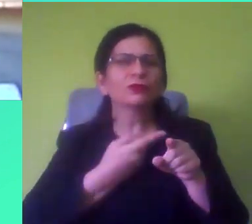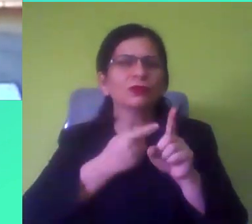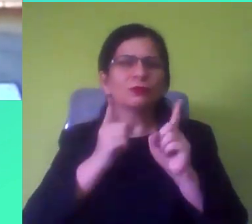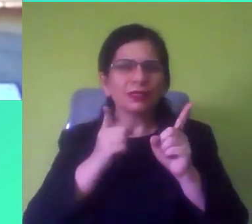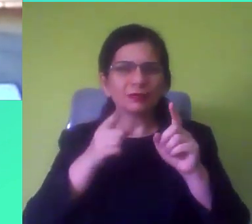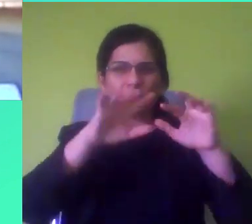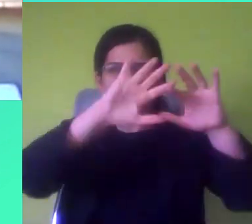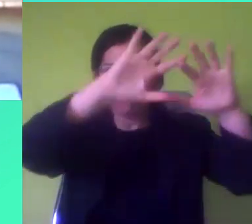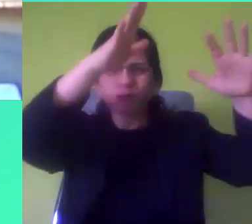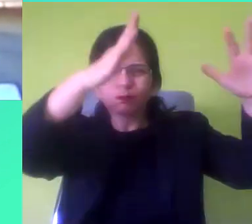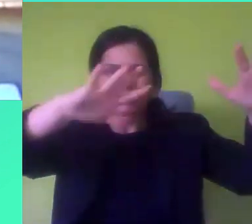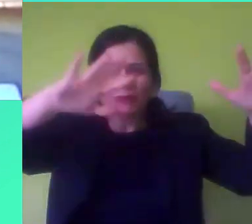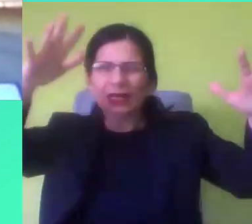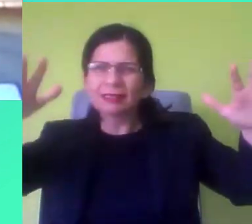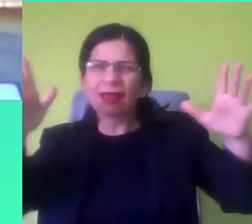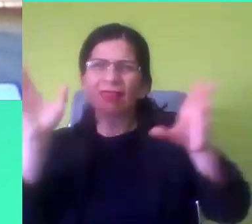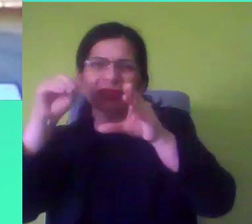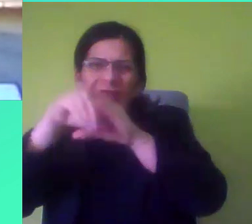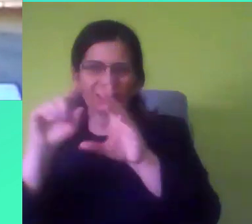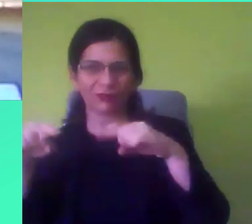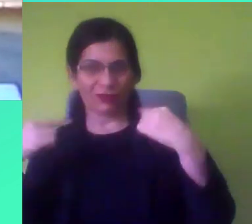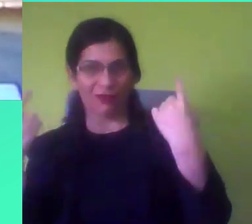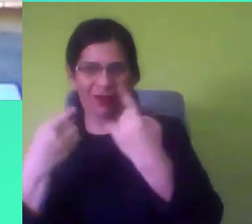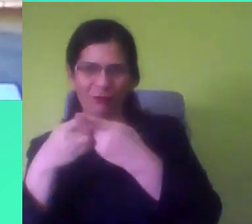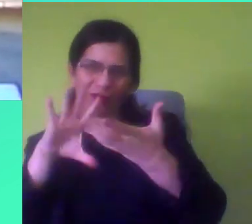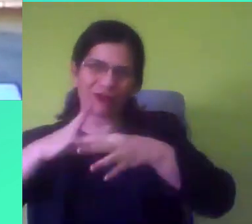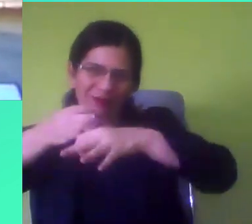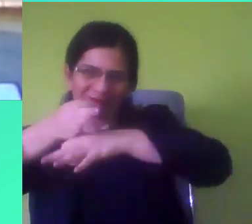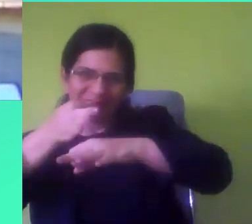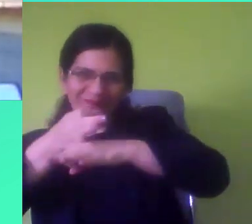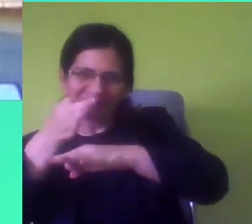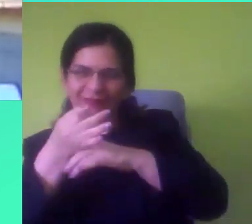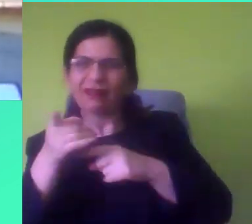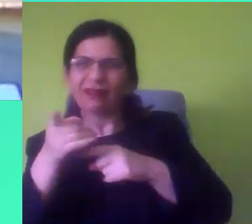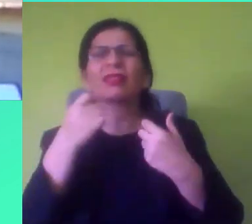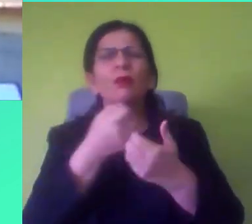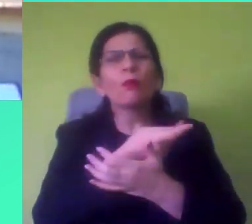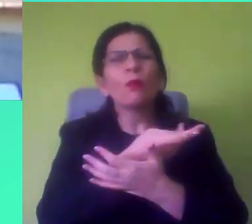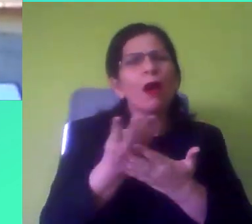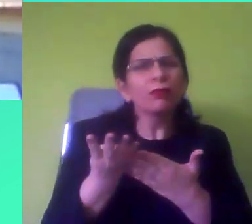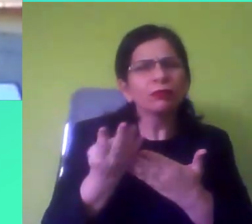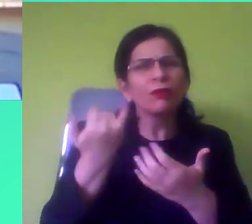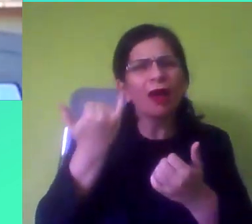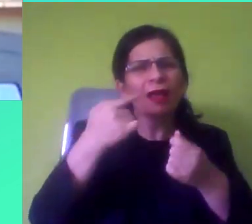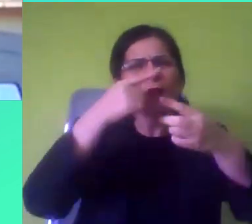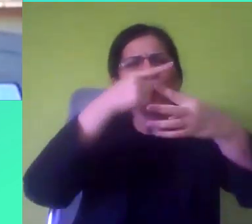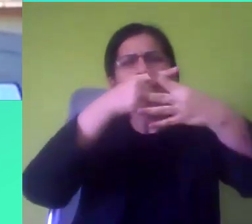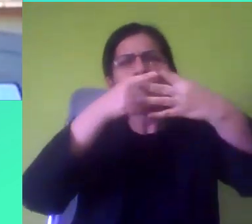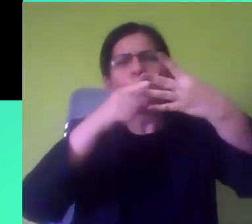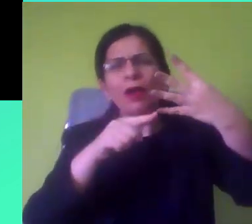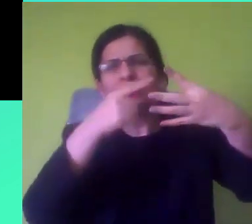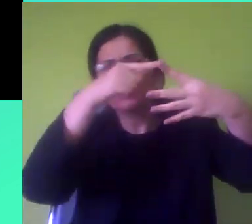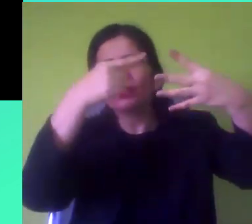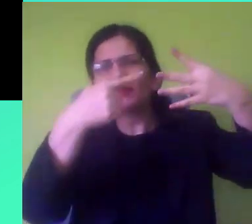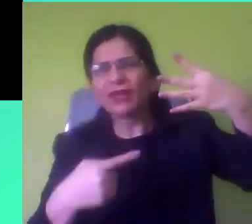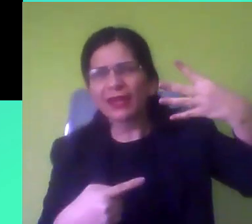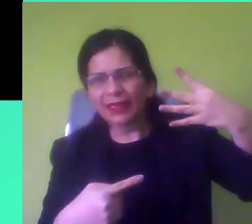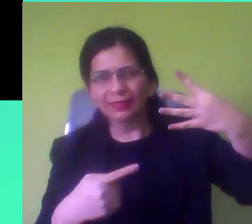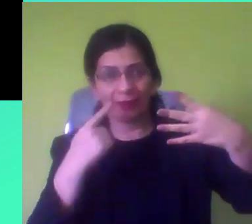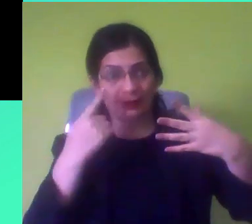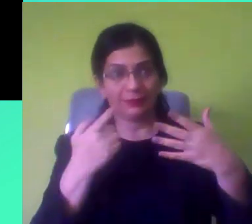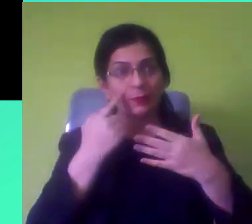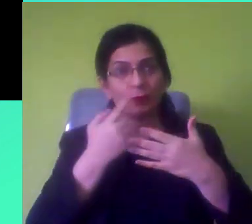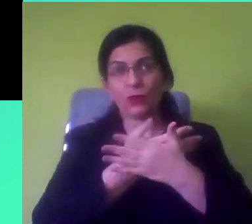Nacional de Glaciares a las clases, está bueno tener en cuenta que existen por lo menos 4 grandes tipos. Lo que se conoce como manchones